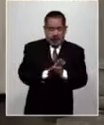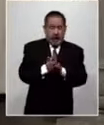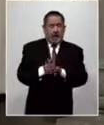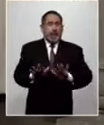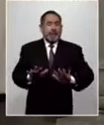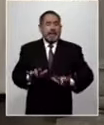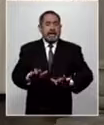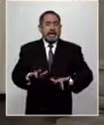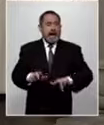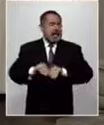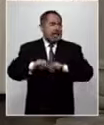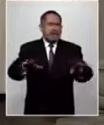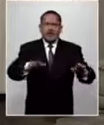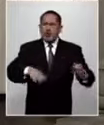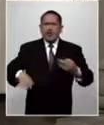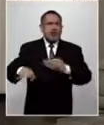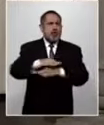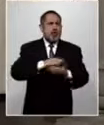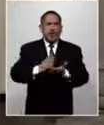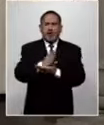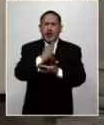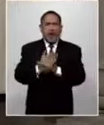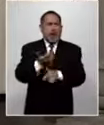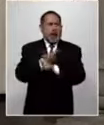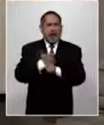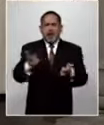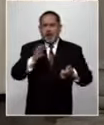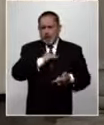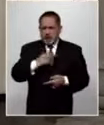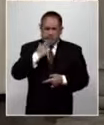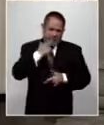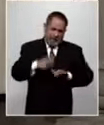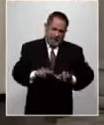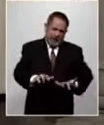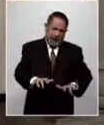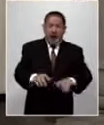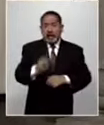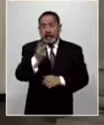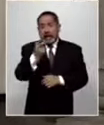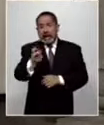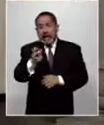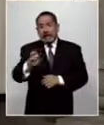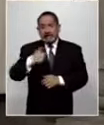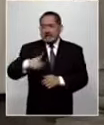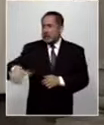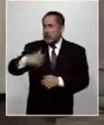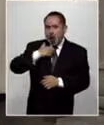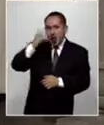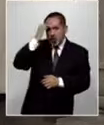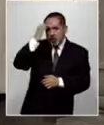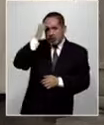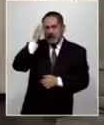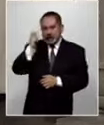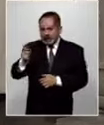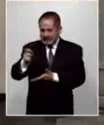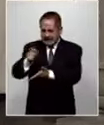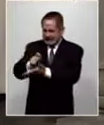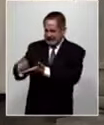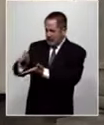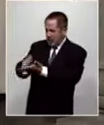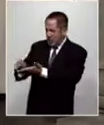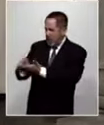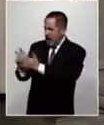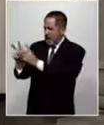acceso universal es precisamente que ese conocimiento de lo escrito